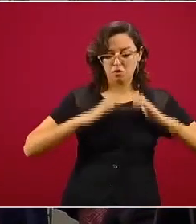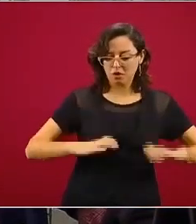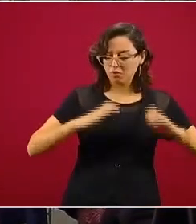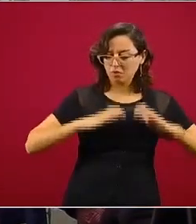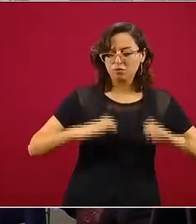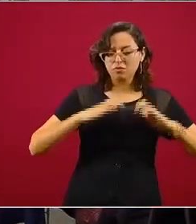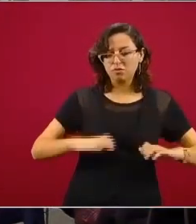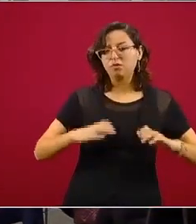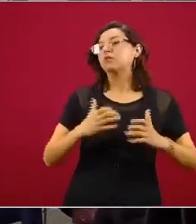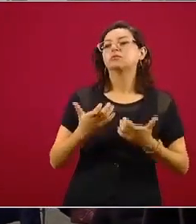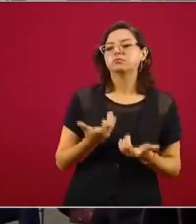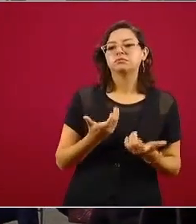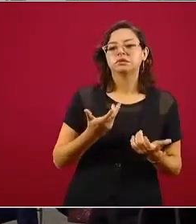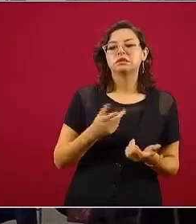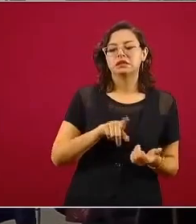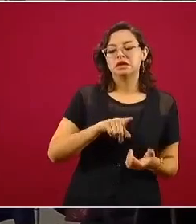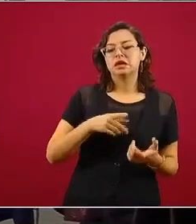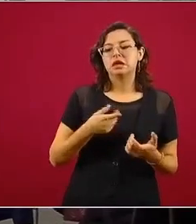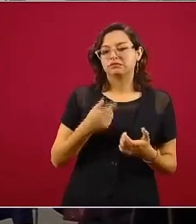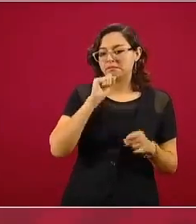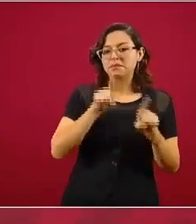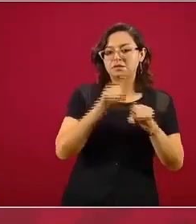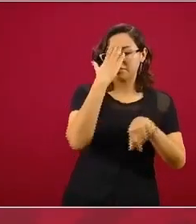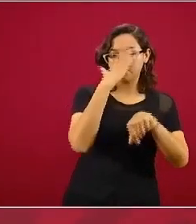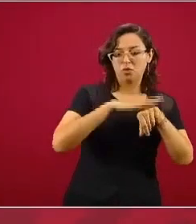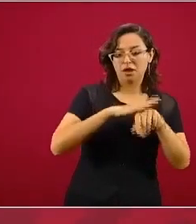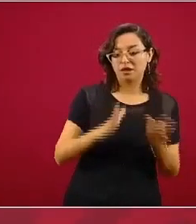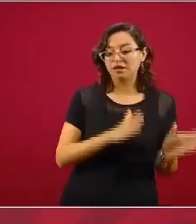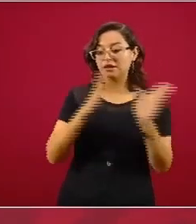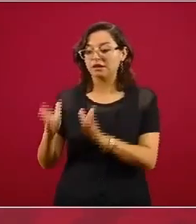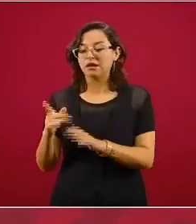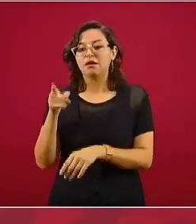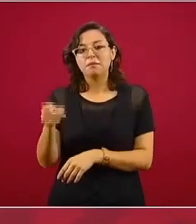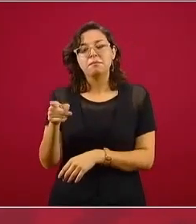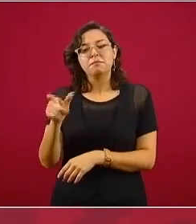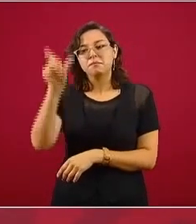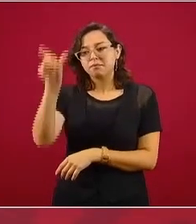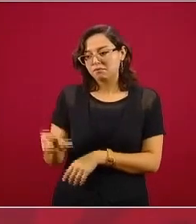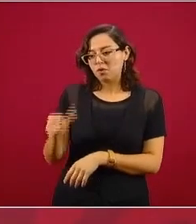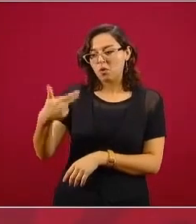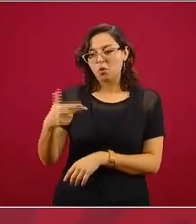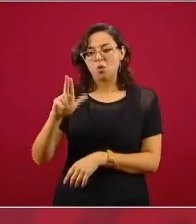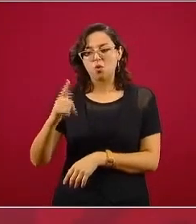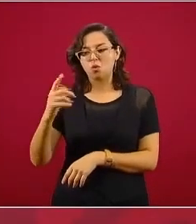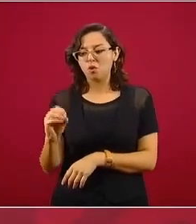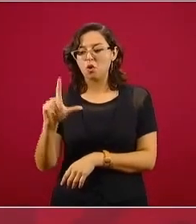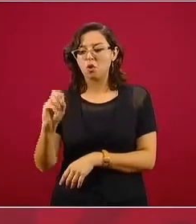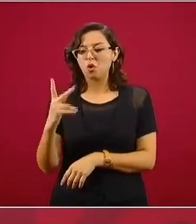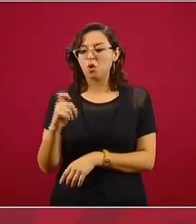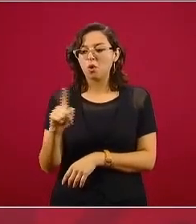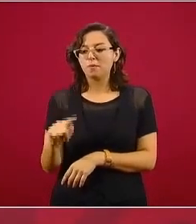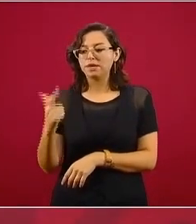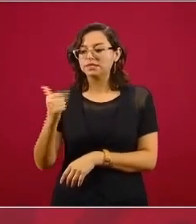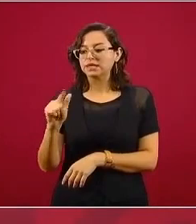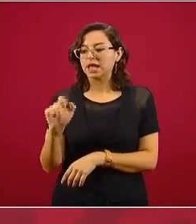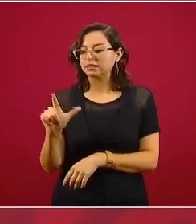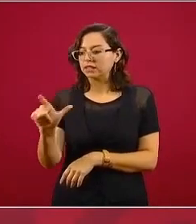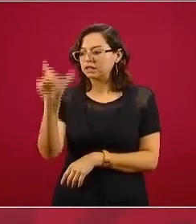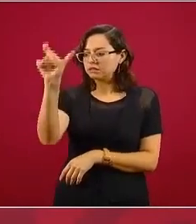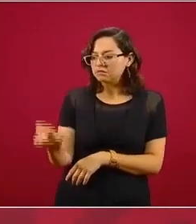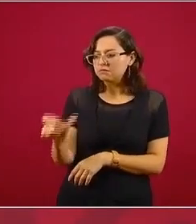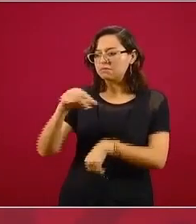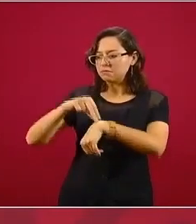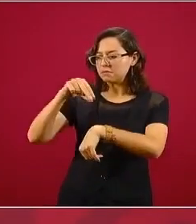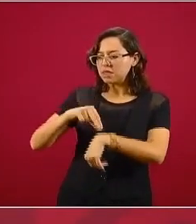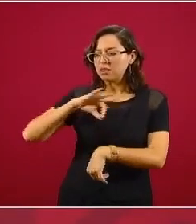memoria. Y ustedes están creando memoria hacia Hugo López-Gatell. Su informe técnico de capacidad de epidemiólogo de ser